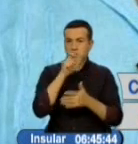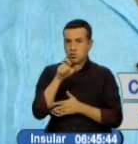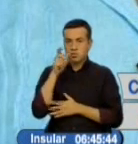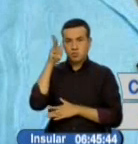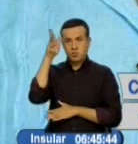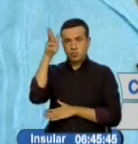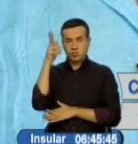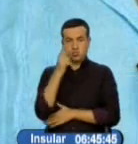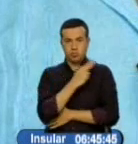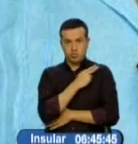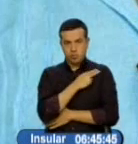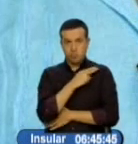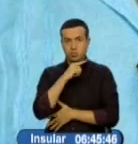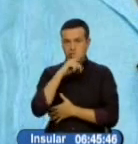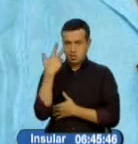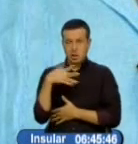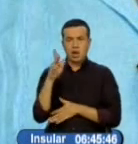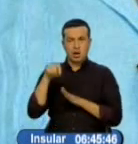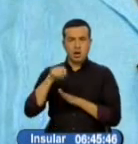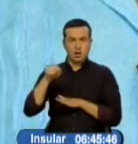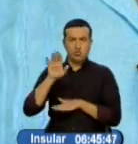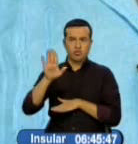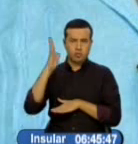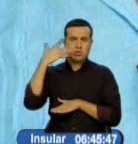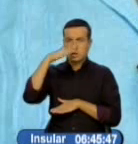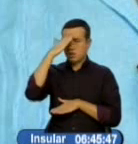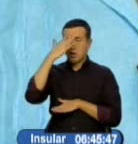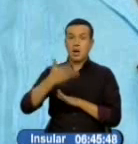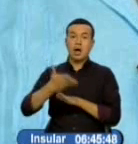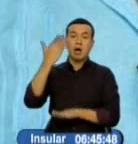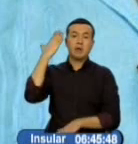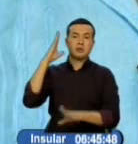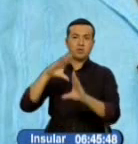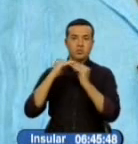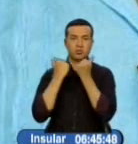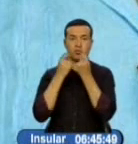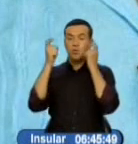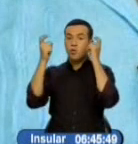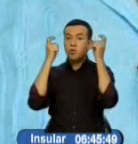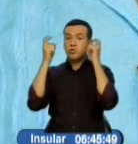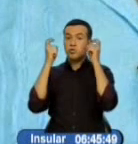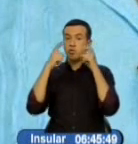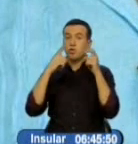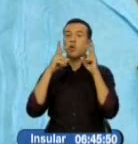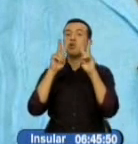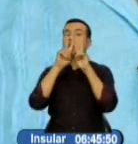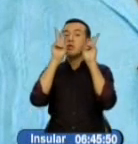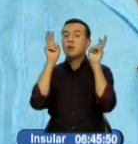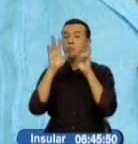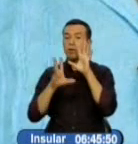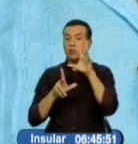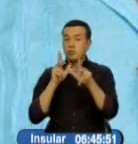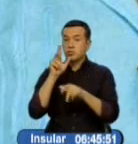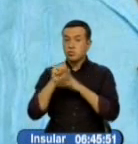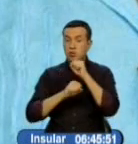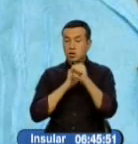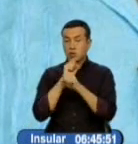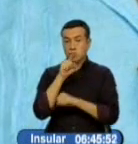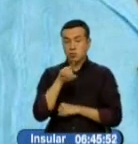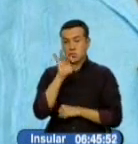docente universitario y ya tuvo experiencia en estos menesteres, pues fue integrante de la Comisión de Control Cívico de la Corrupción entre